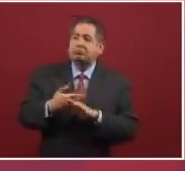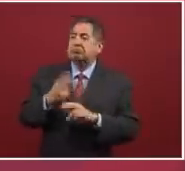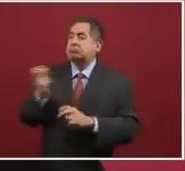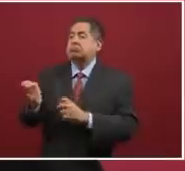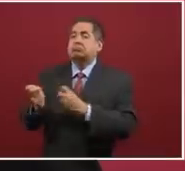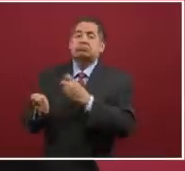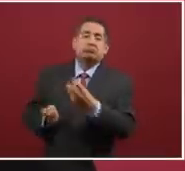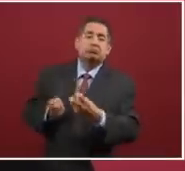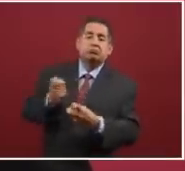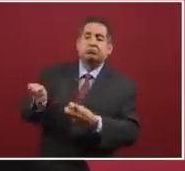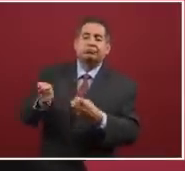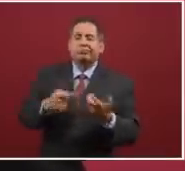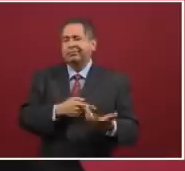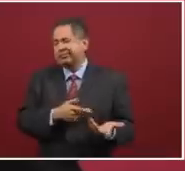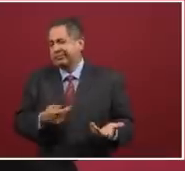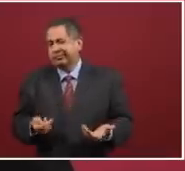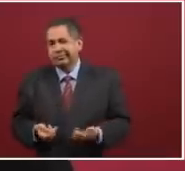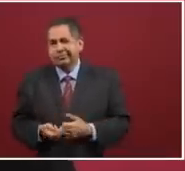señalando